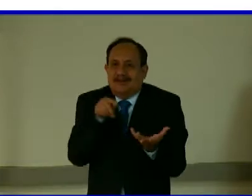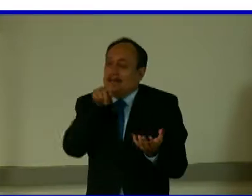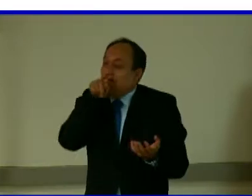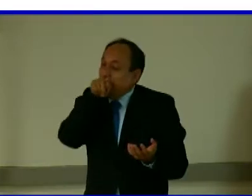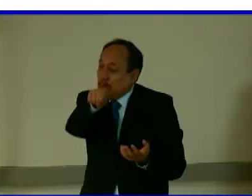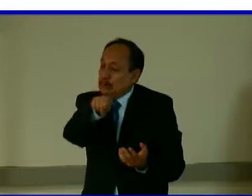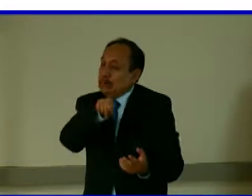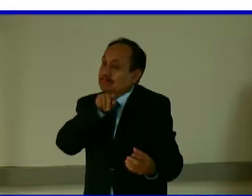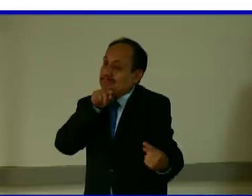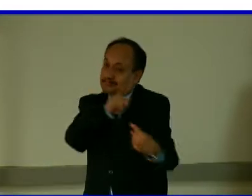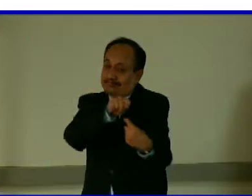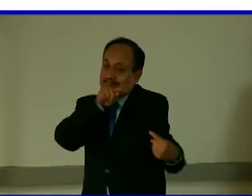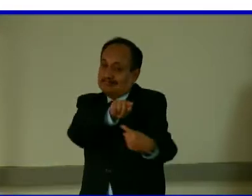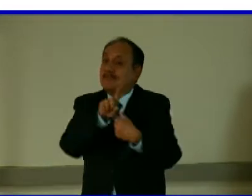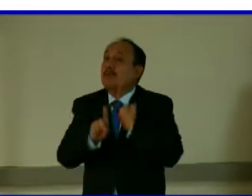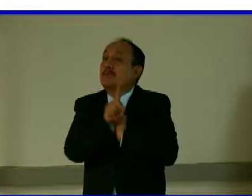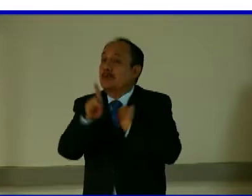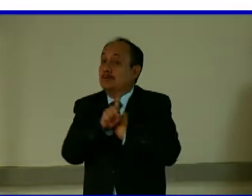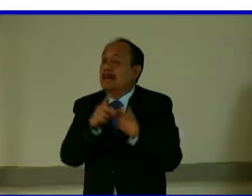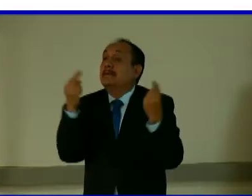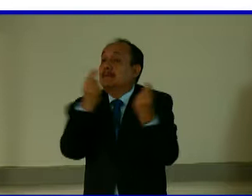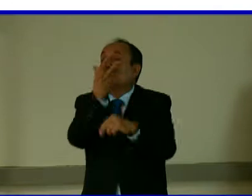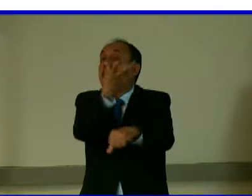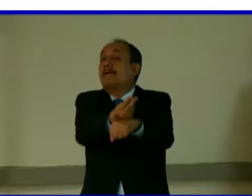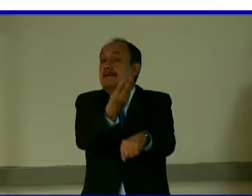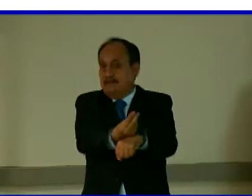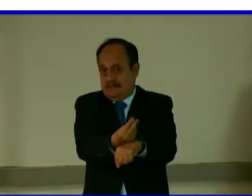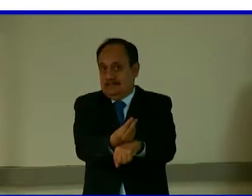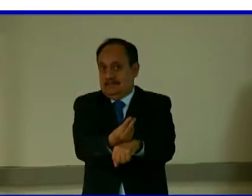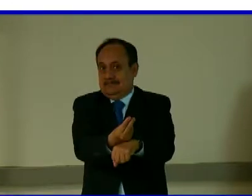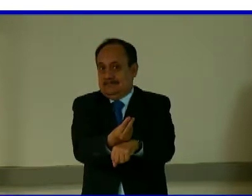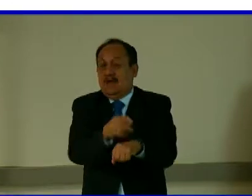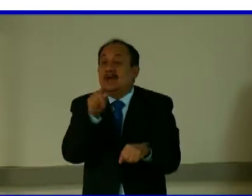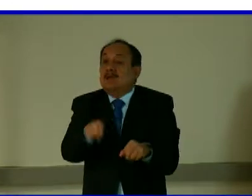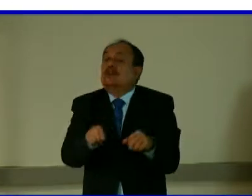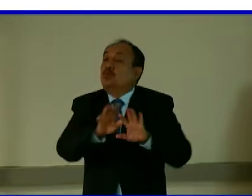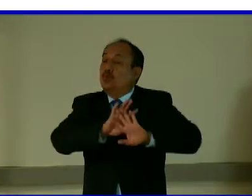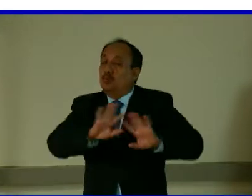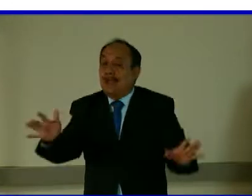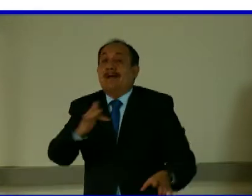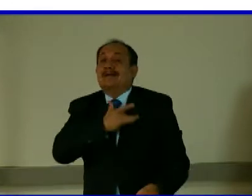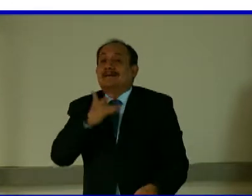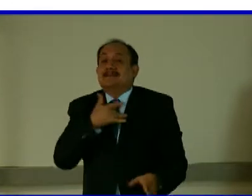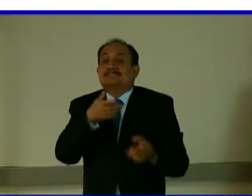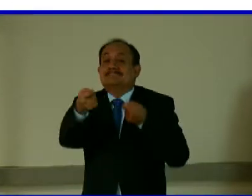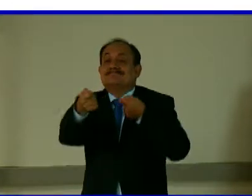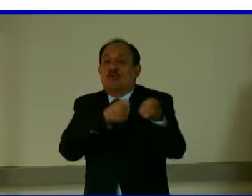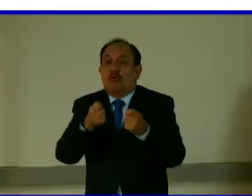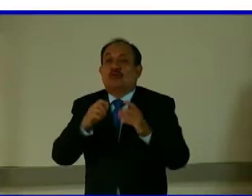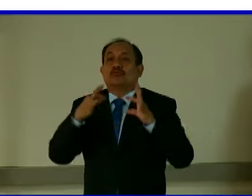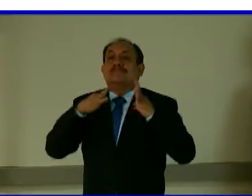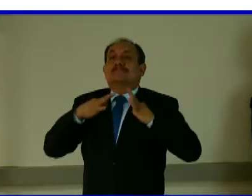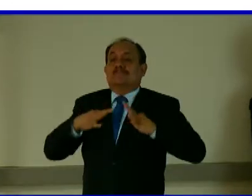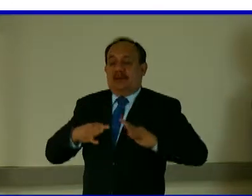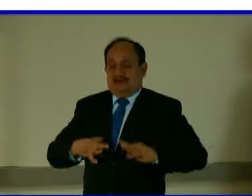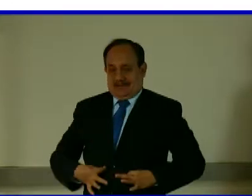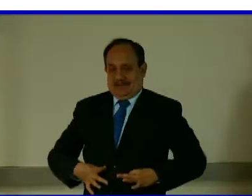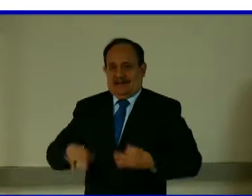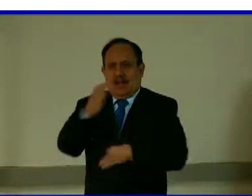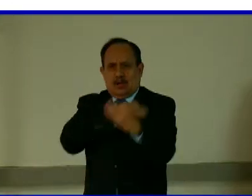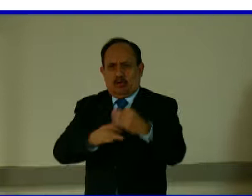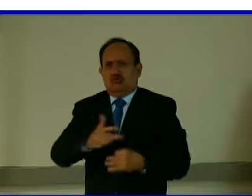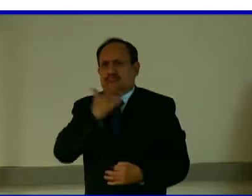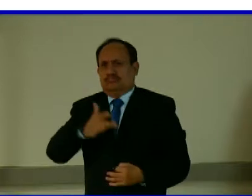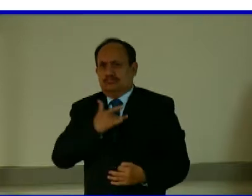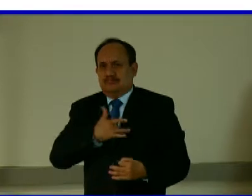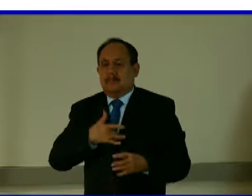locos. Así que vamos a tener que resolver este problema. Tienes que desarrollar control de tus emociones. Todos tenemos emociones. Si no